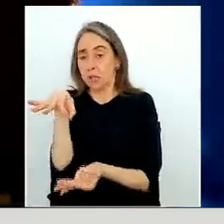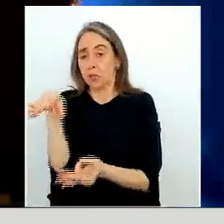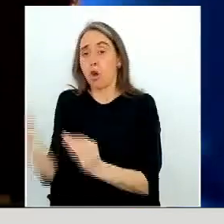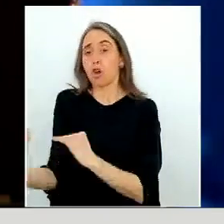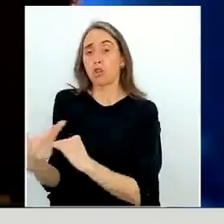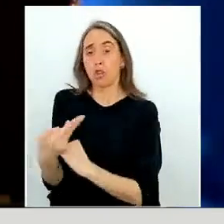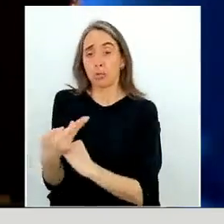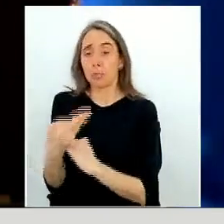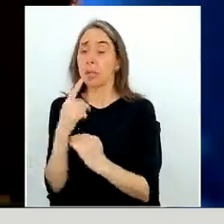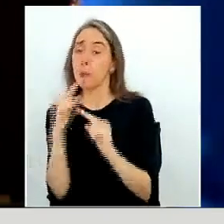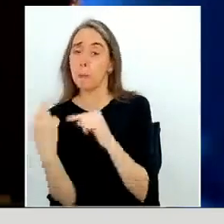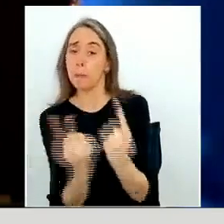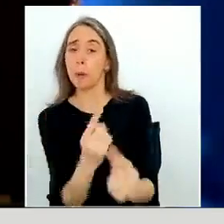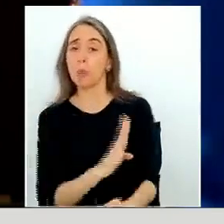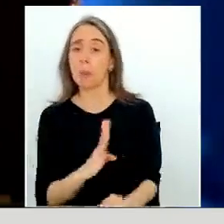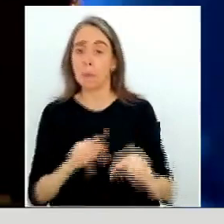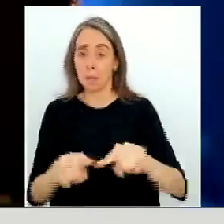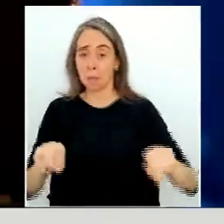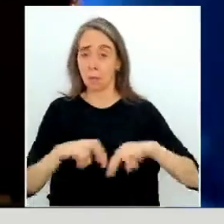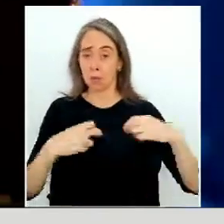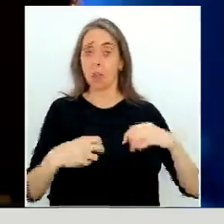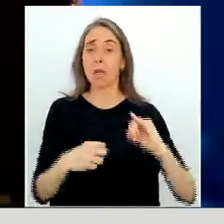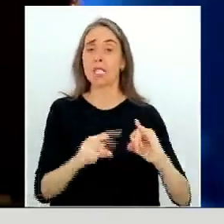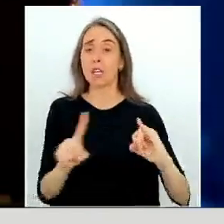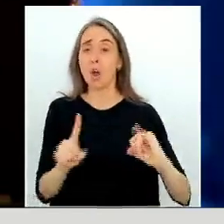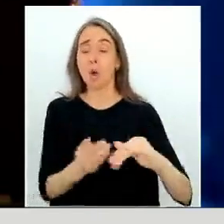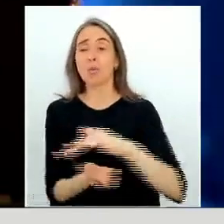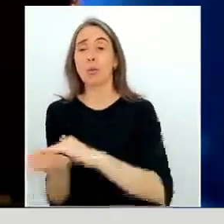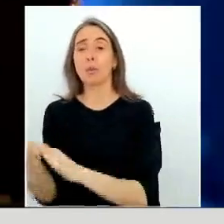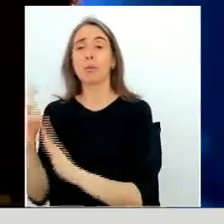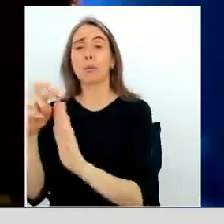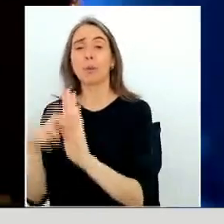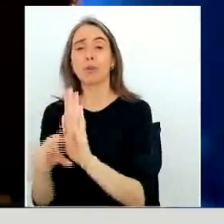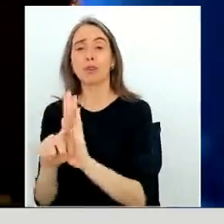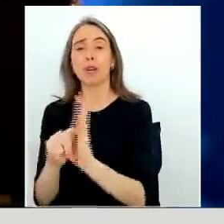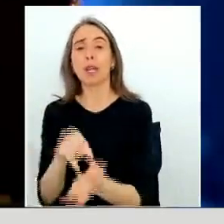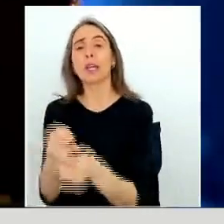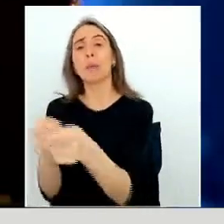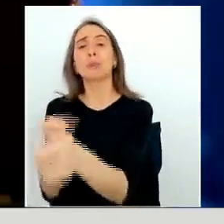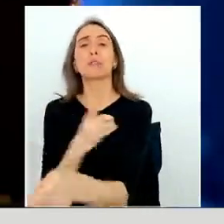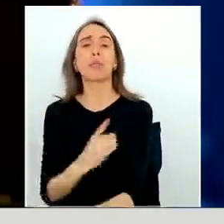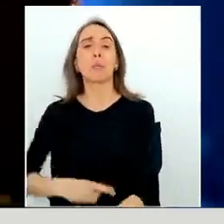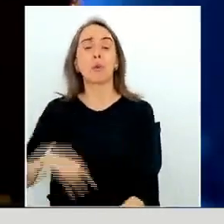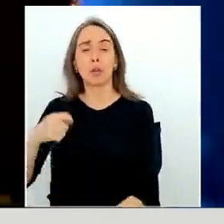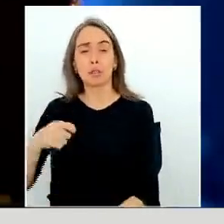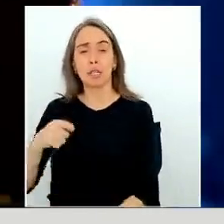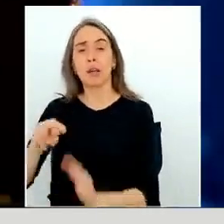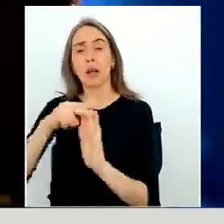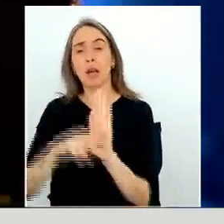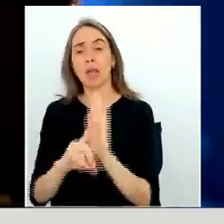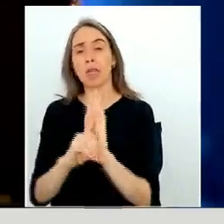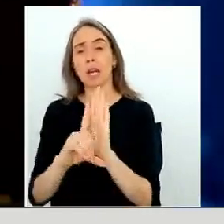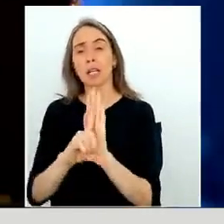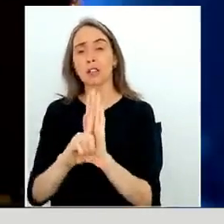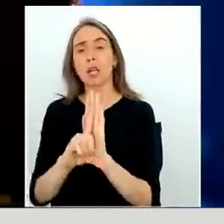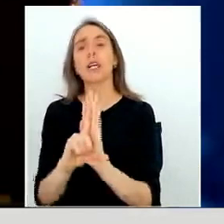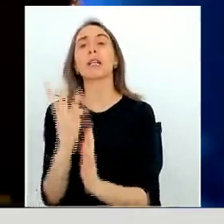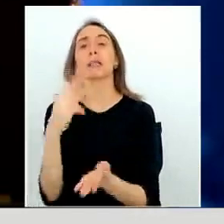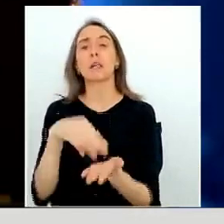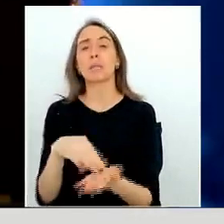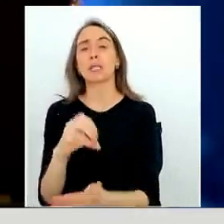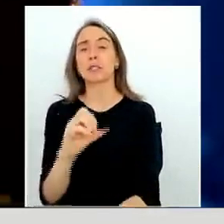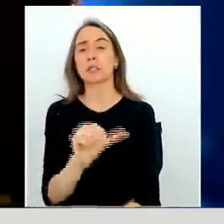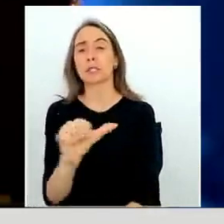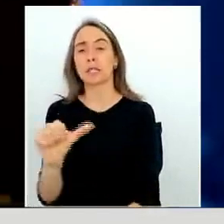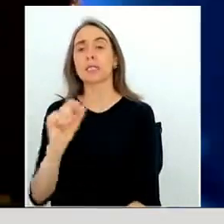acuerdo de la sala para que le sea remitido el proyecto iniciado moción que modifica el decreto ley número 3063 de